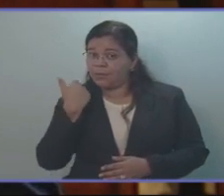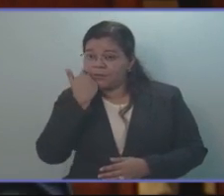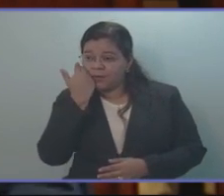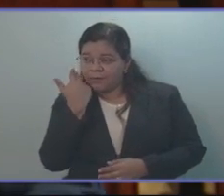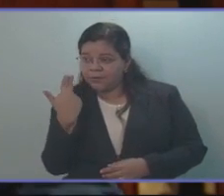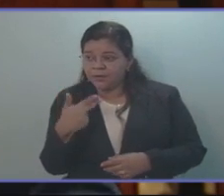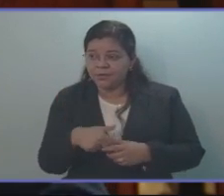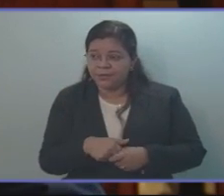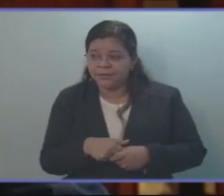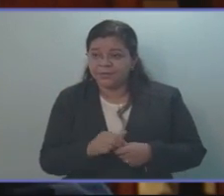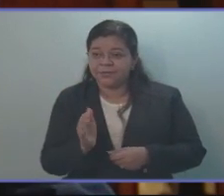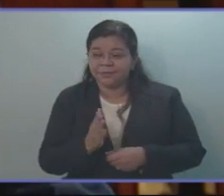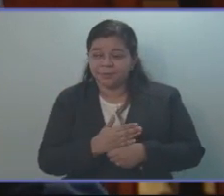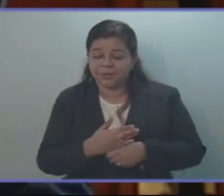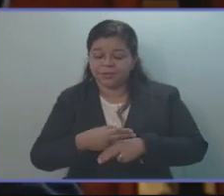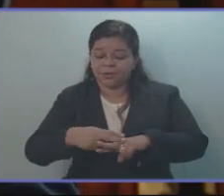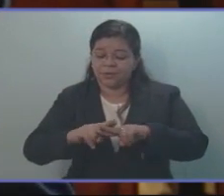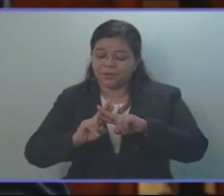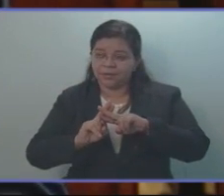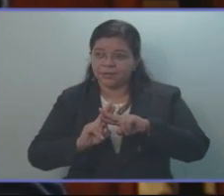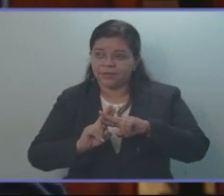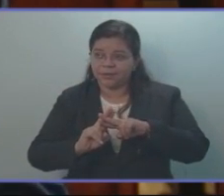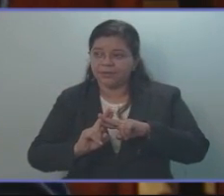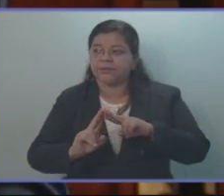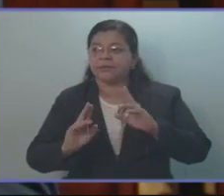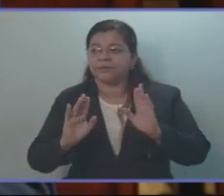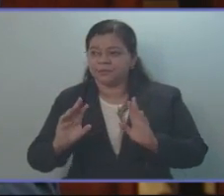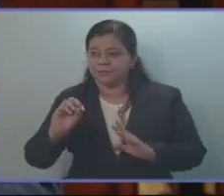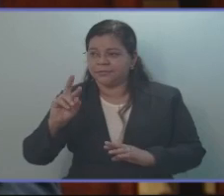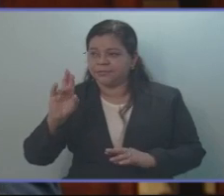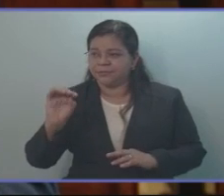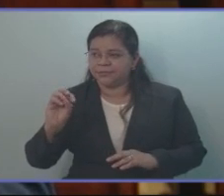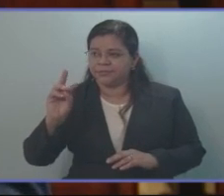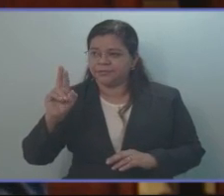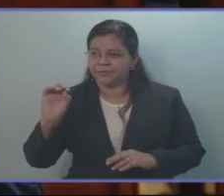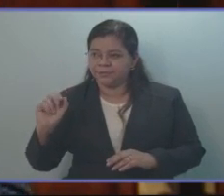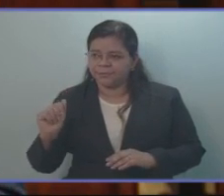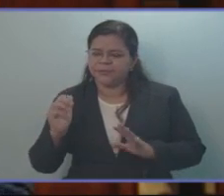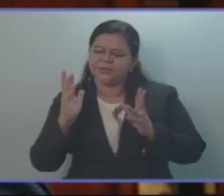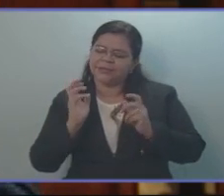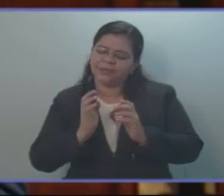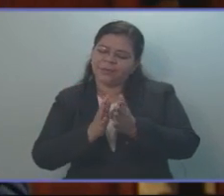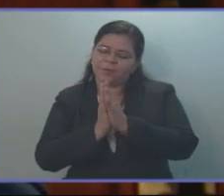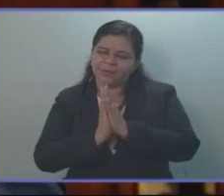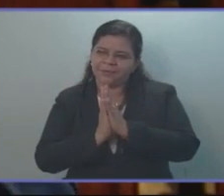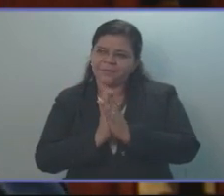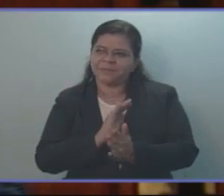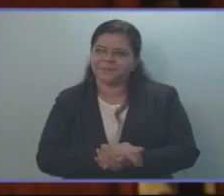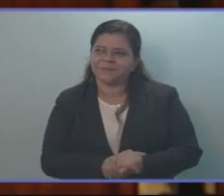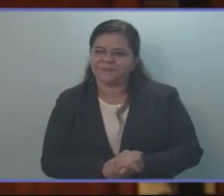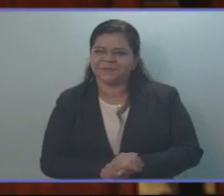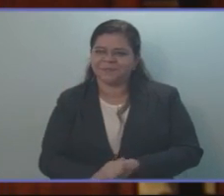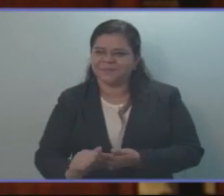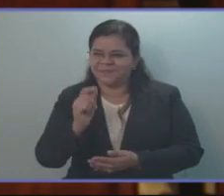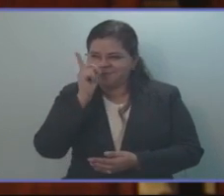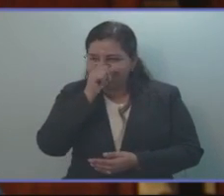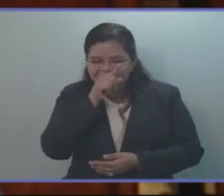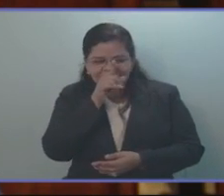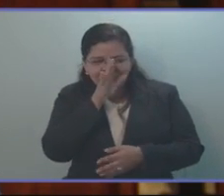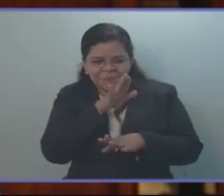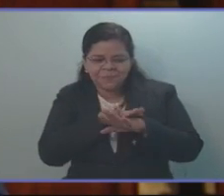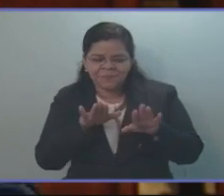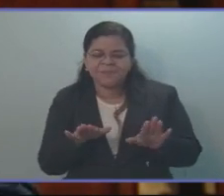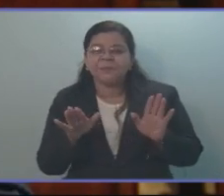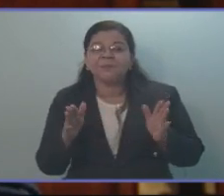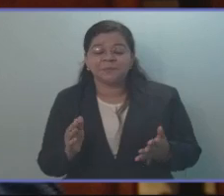Juventud Republicana Nacionalista de Arena en Rosario de Mora. Y por otro lado, quiero solicitar que se rinda un minuto de silencio por